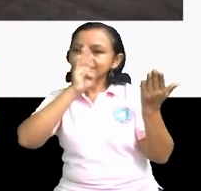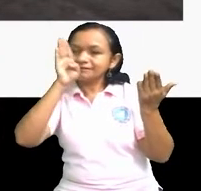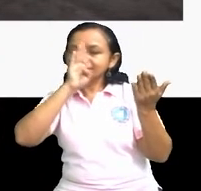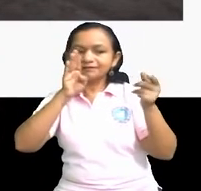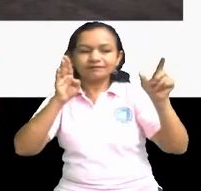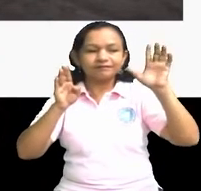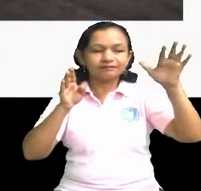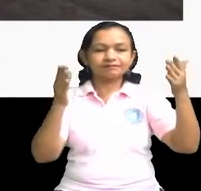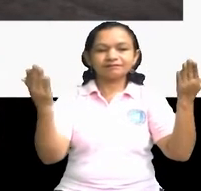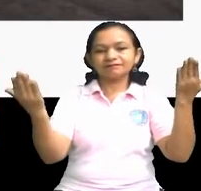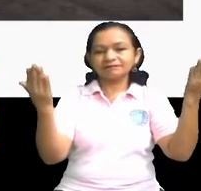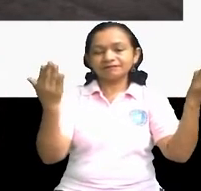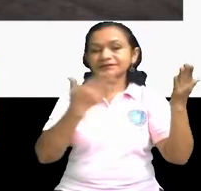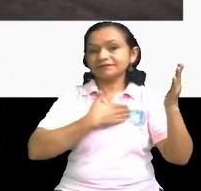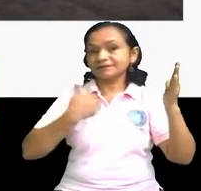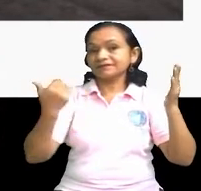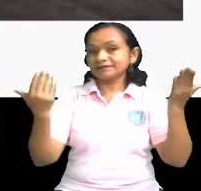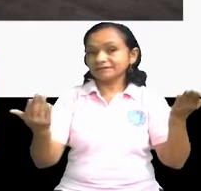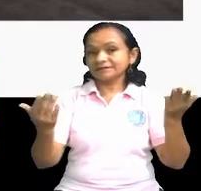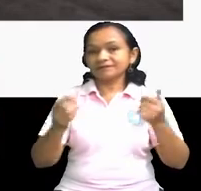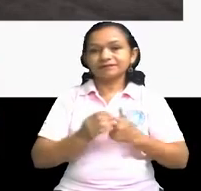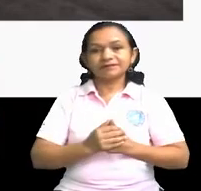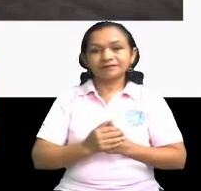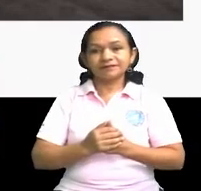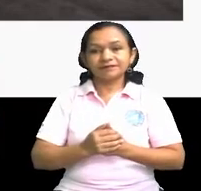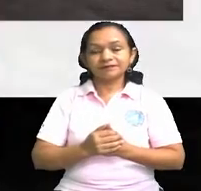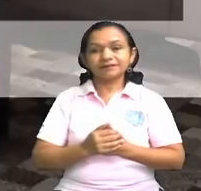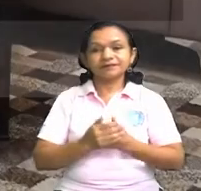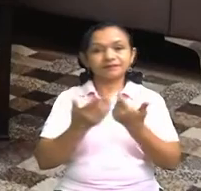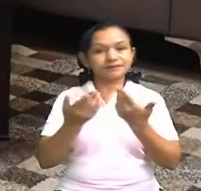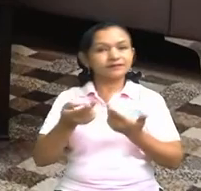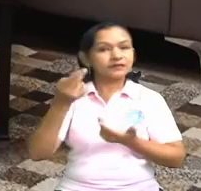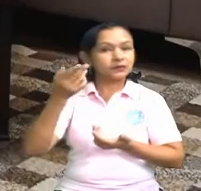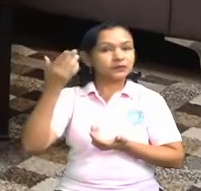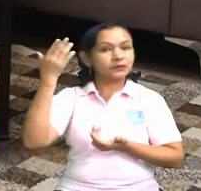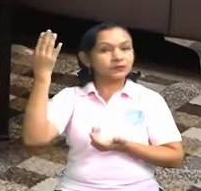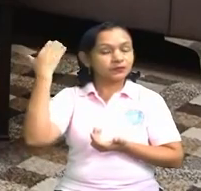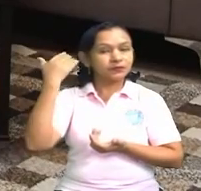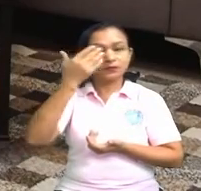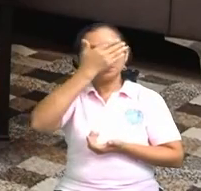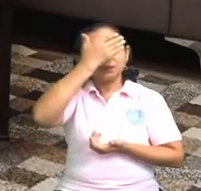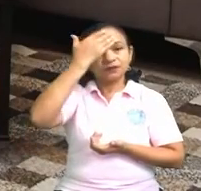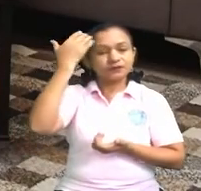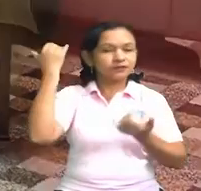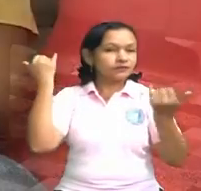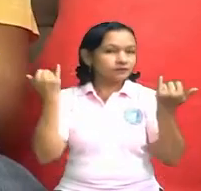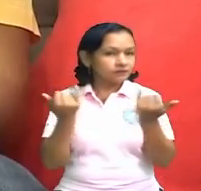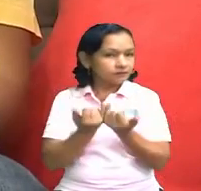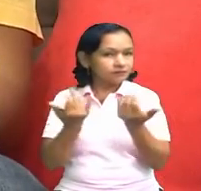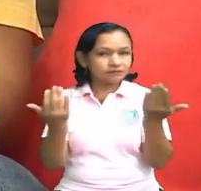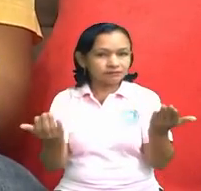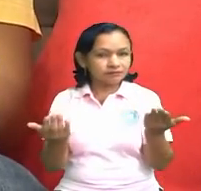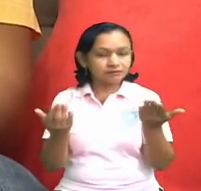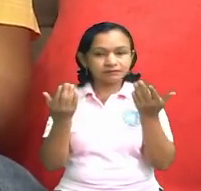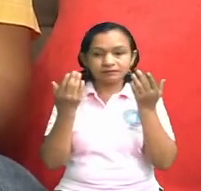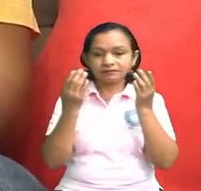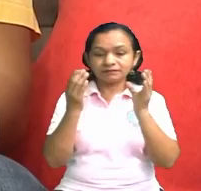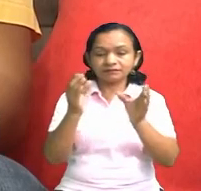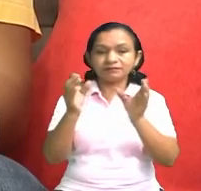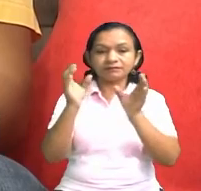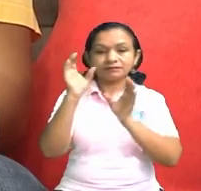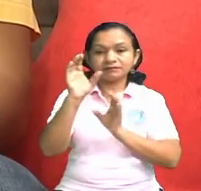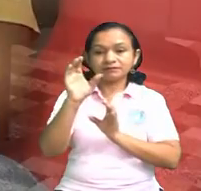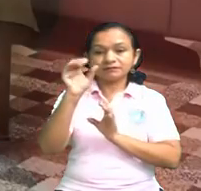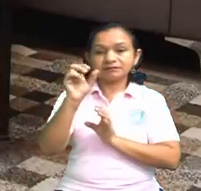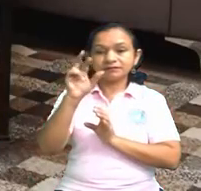establecimiento penitenciario de Bluefield. Un sector históricamente olvidado, nuestra costa Caribe,